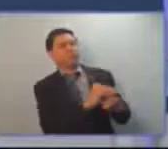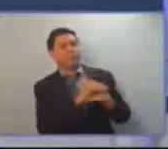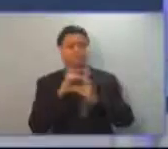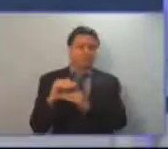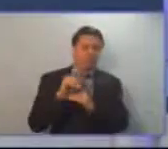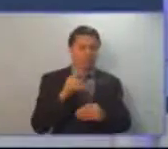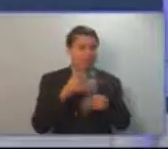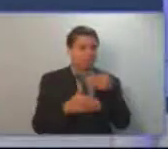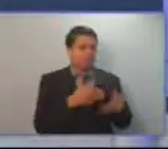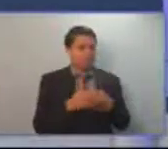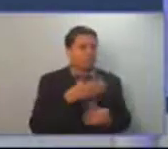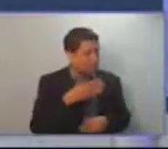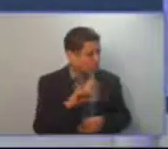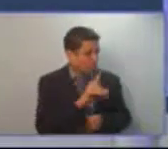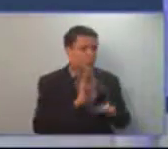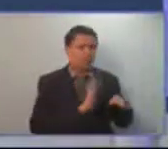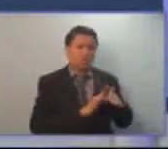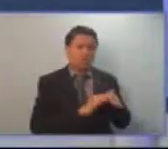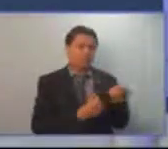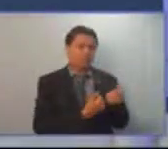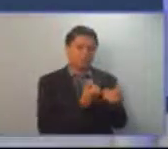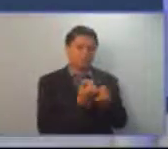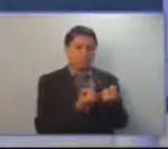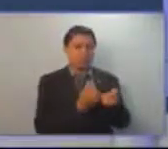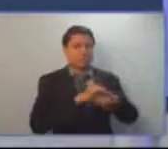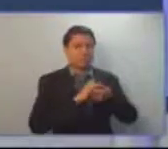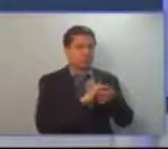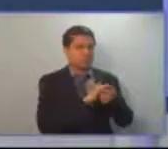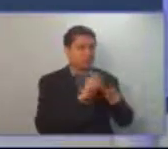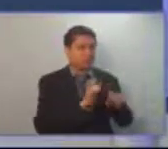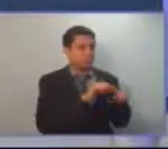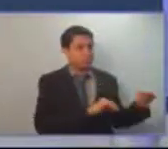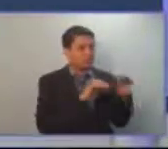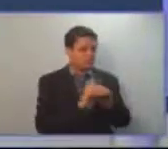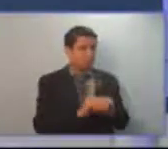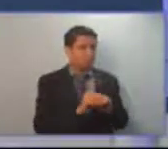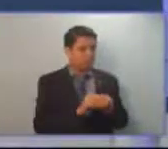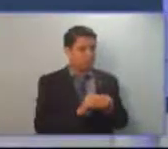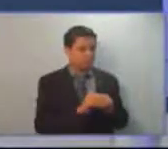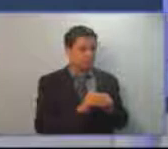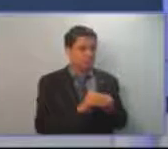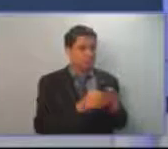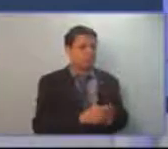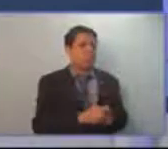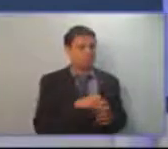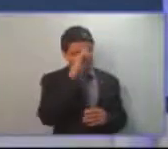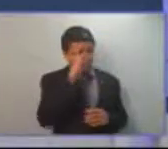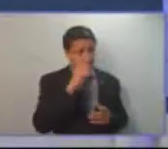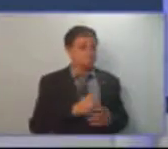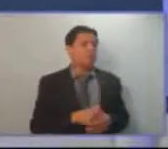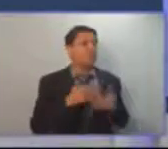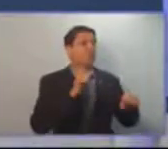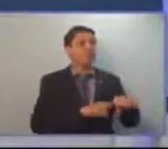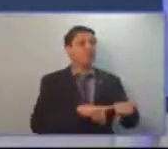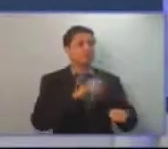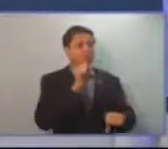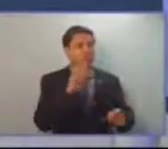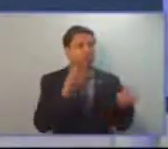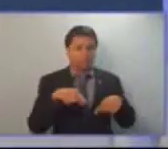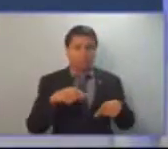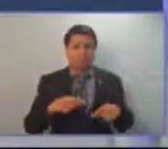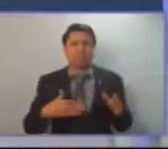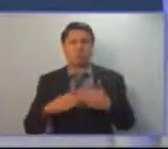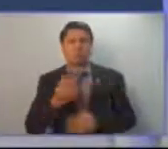o a dificultarnos el trabajo, sino que a colaborar mutuamente para ejercer precisamente las funciones. Vamos a un corte,